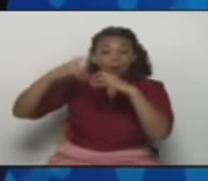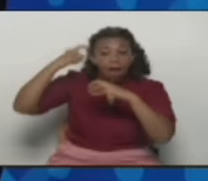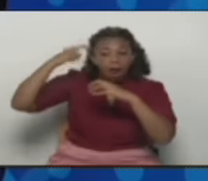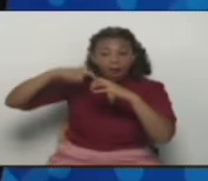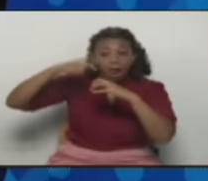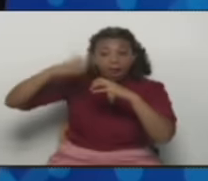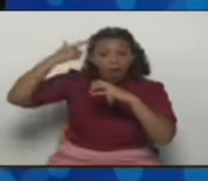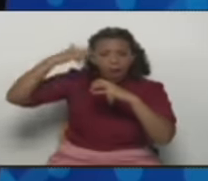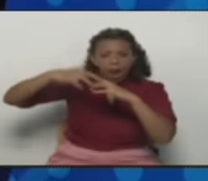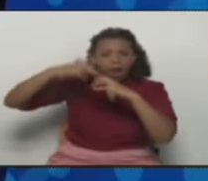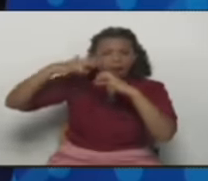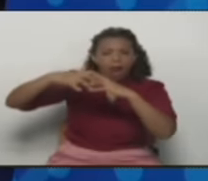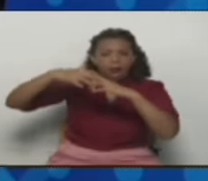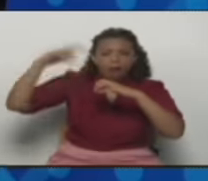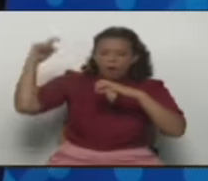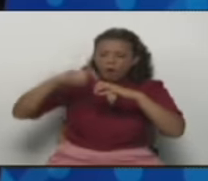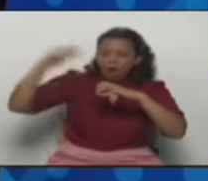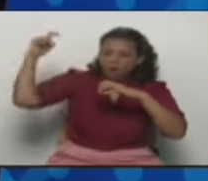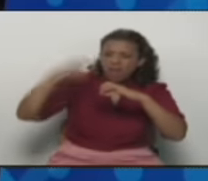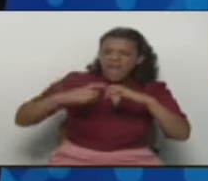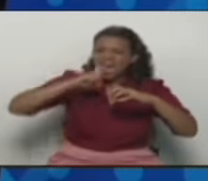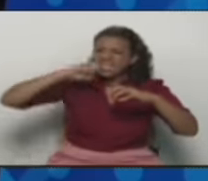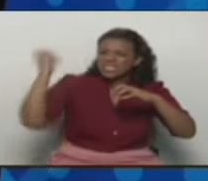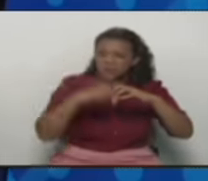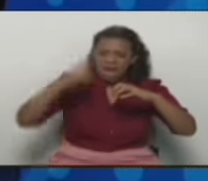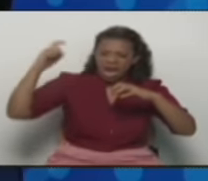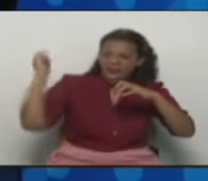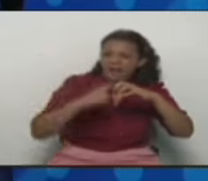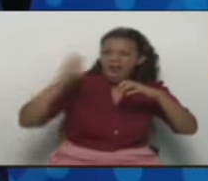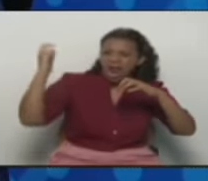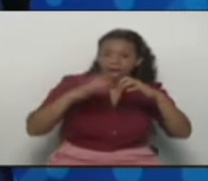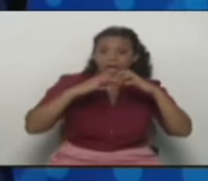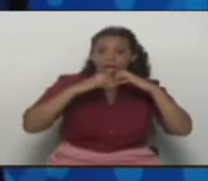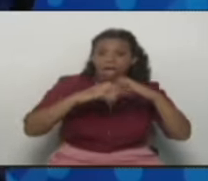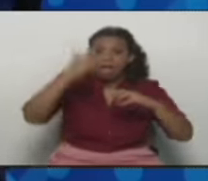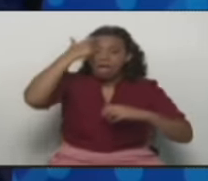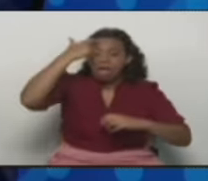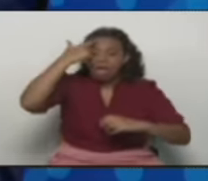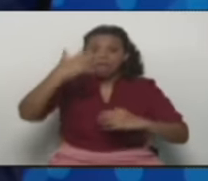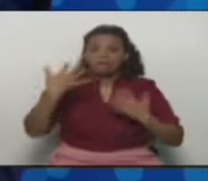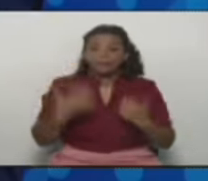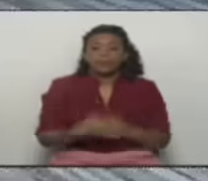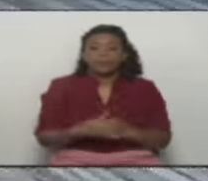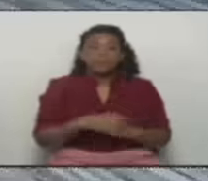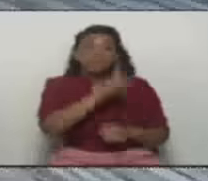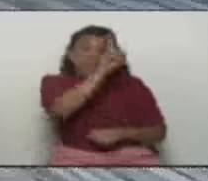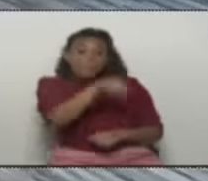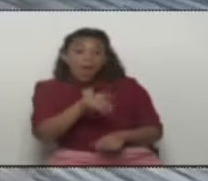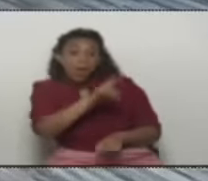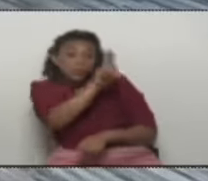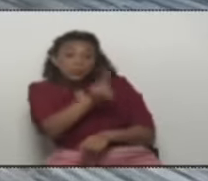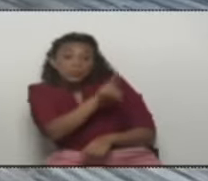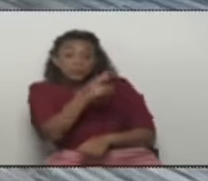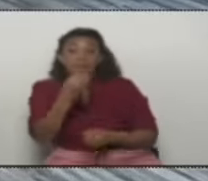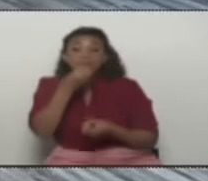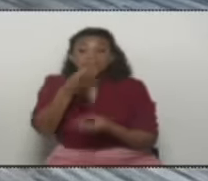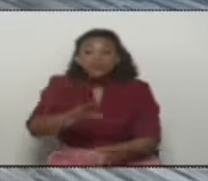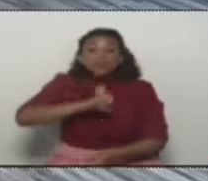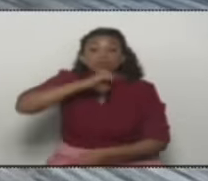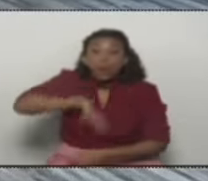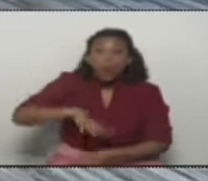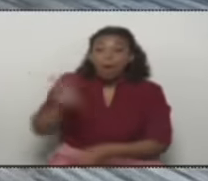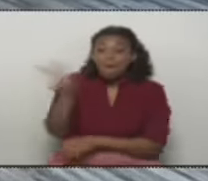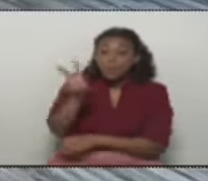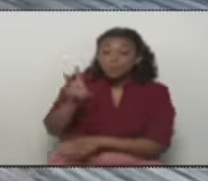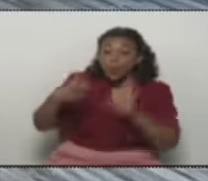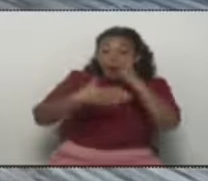sembraron odio, odio y odio. Y las estructuras de crimen organizado que las usaron, eso en historia de